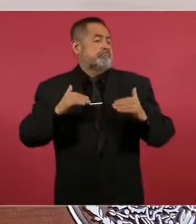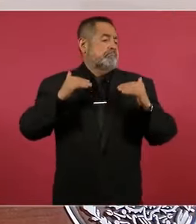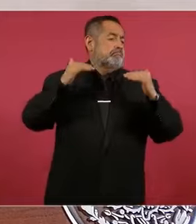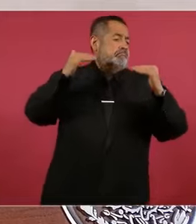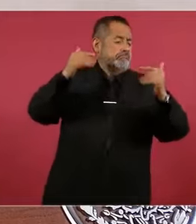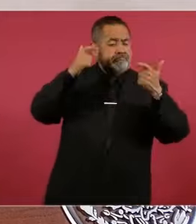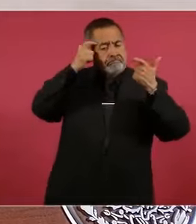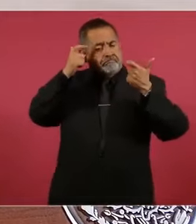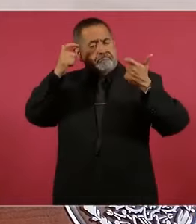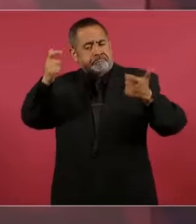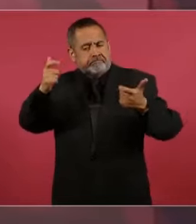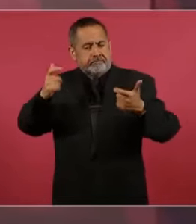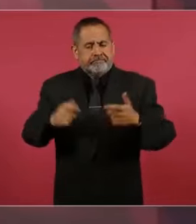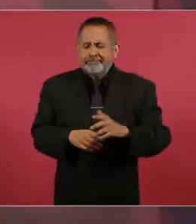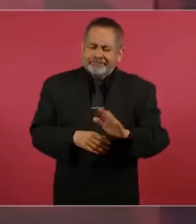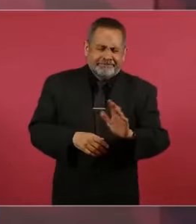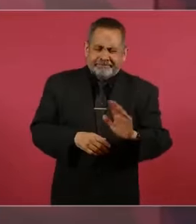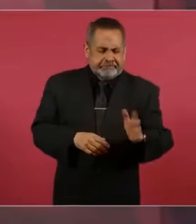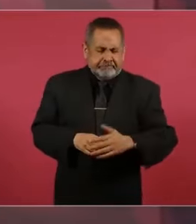superioridad.